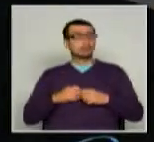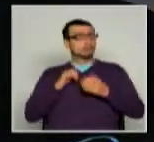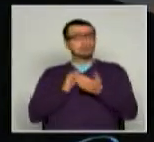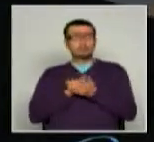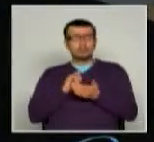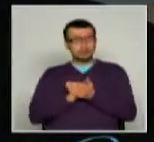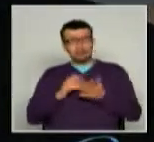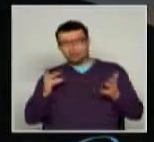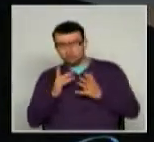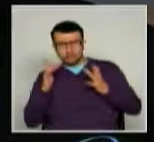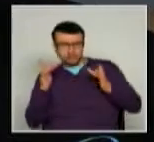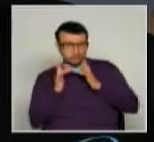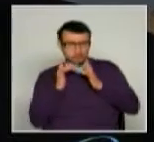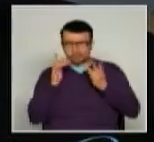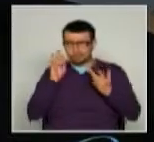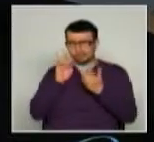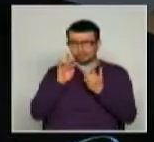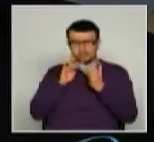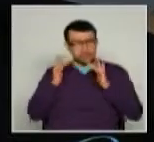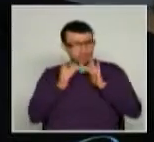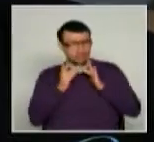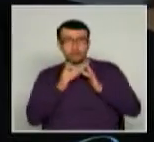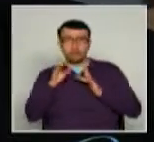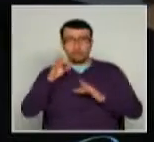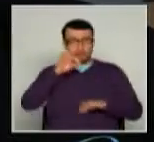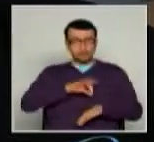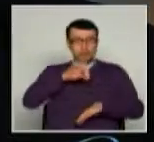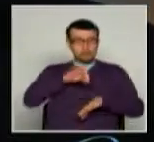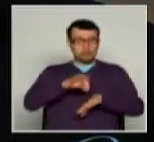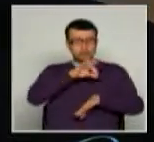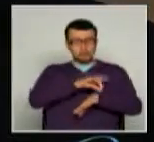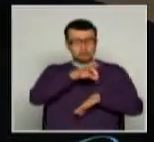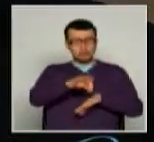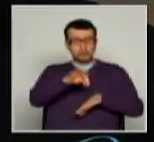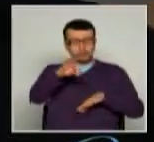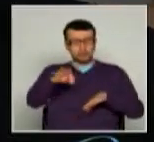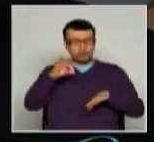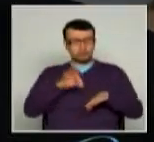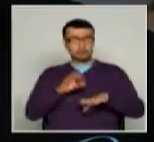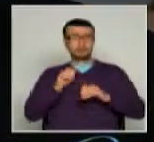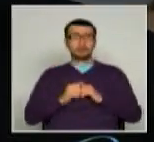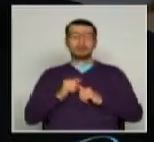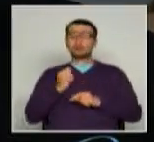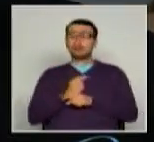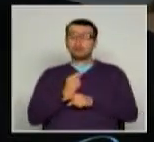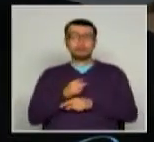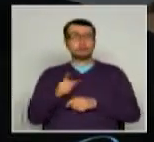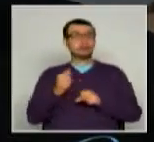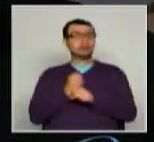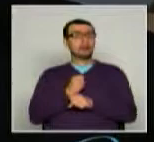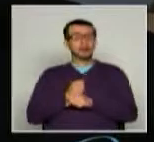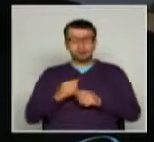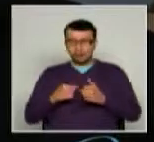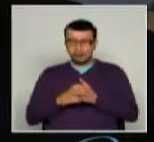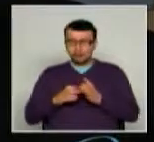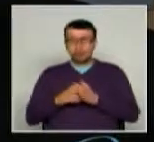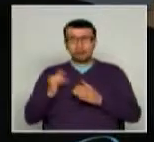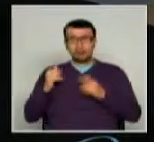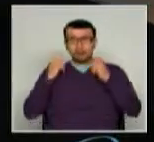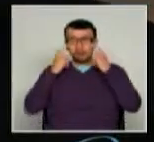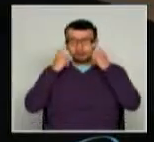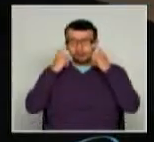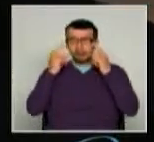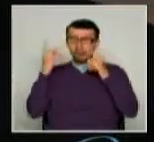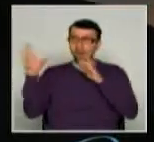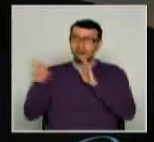zonas de interferencia que a veces trabajamos con la terapia neural. Son las mismas zonas de interferencia que se trabajan en la acupuntura china. Una de